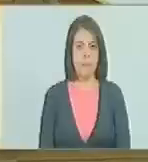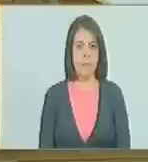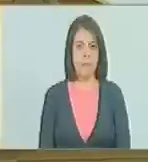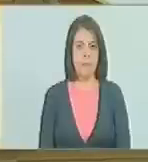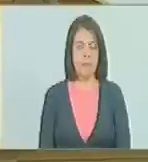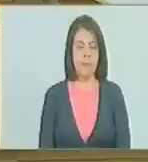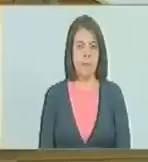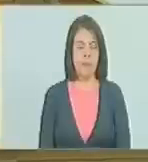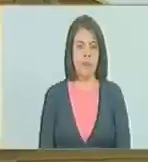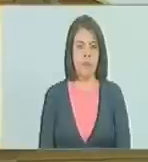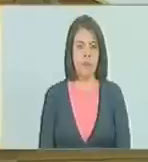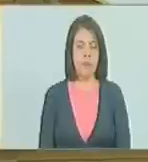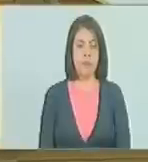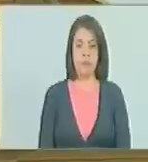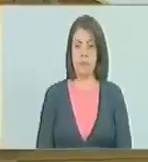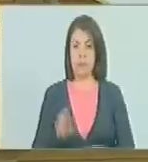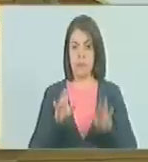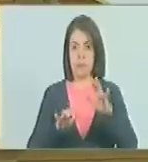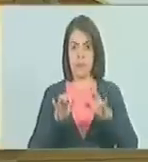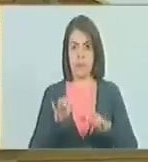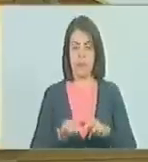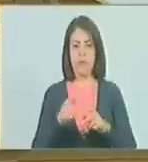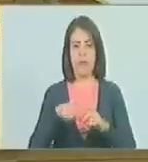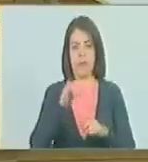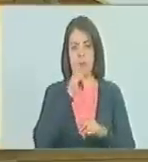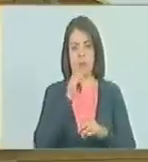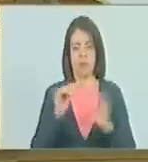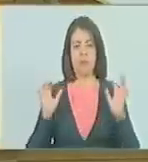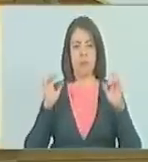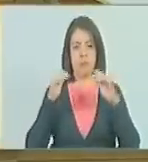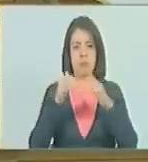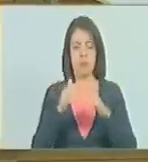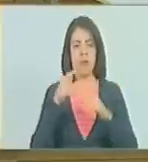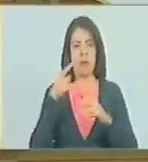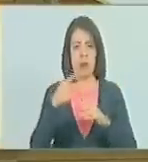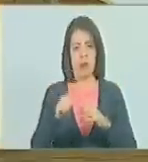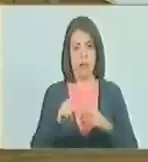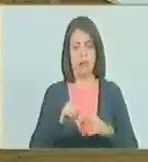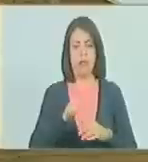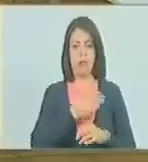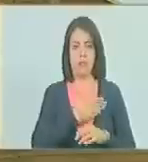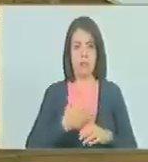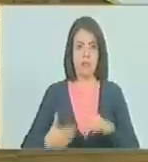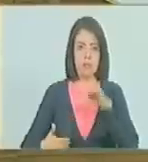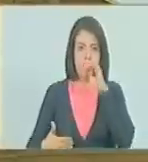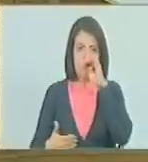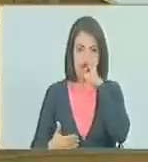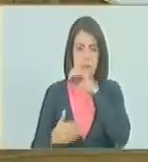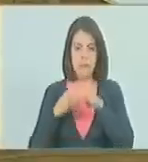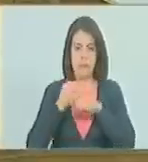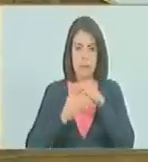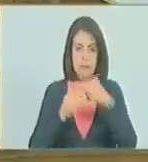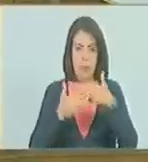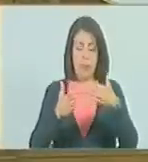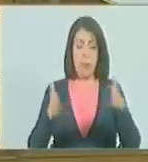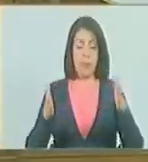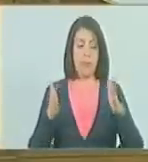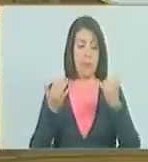ciudadana secretaria, si debas informar si hay quórum. Hay quórum, ciudadano presidente. Se abre la